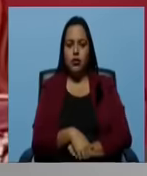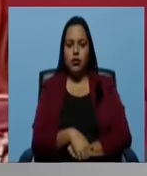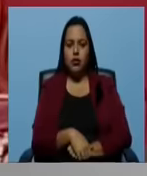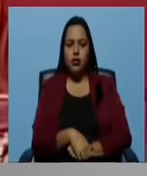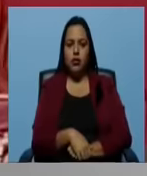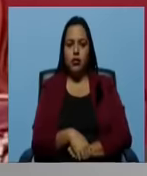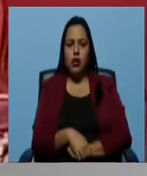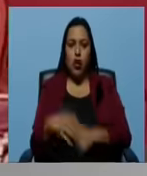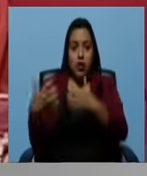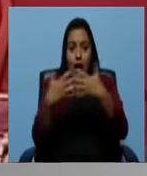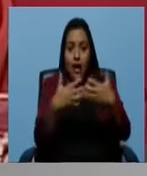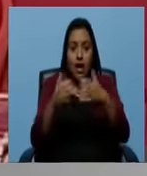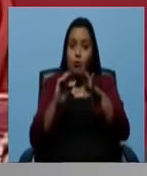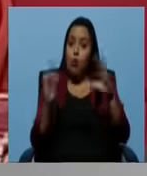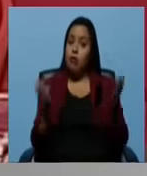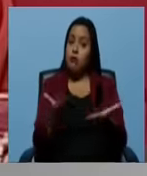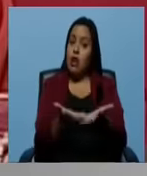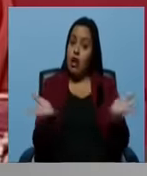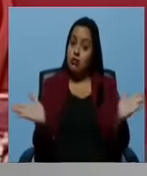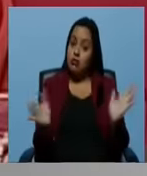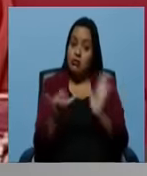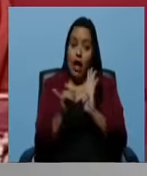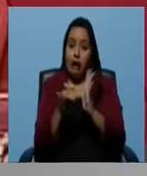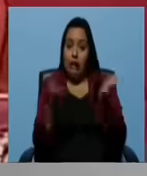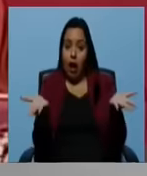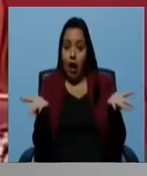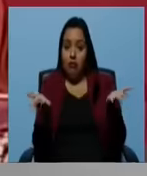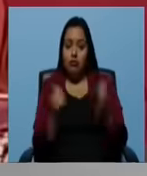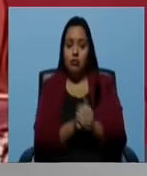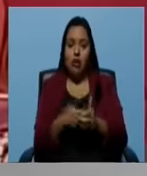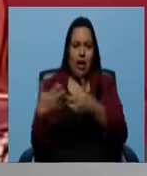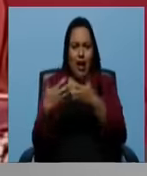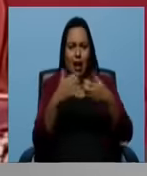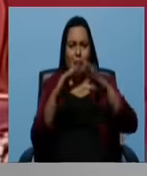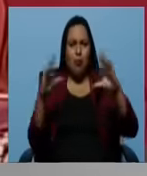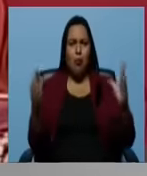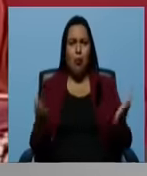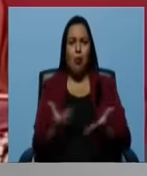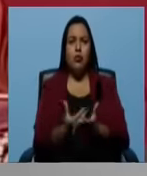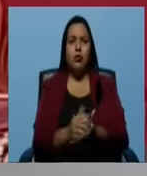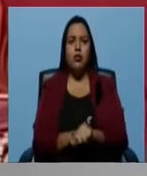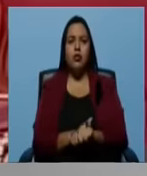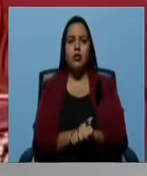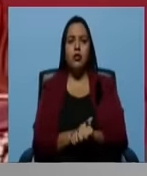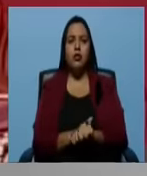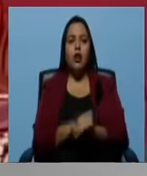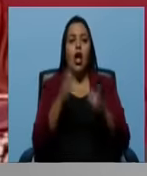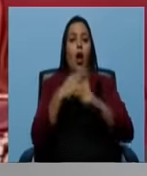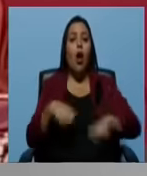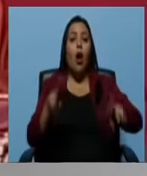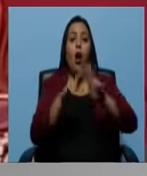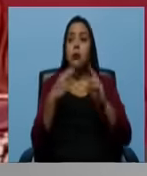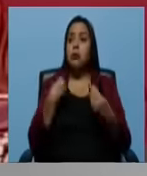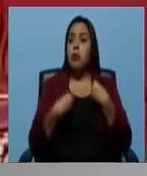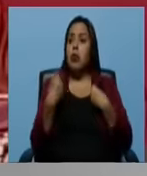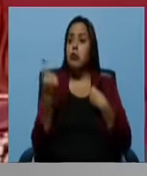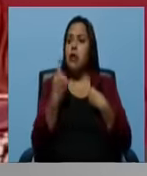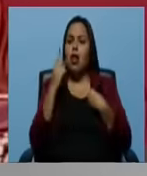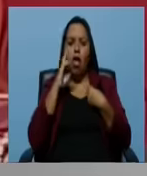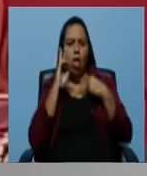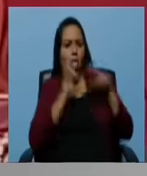a una guerra mundial casi que una guerra mundial. La ONU está preocupada por lo que ocurre en